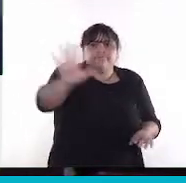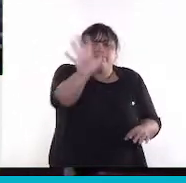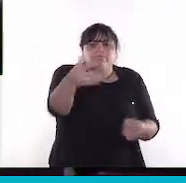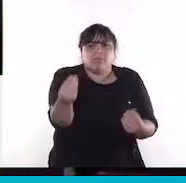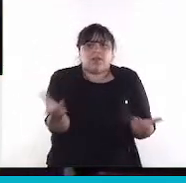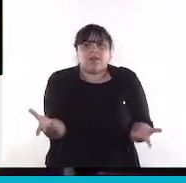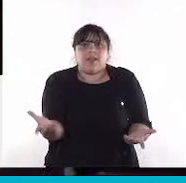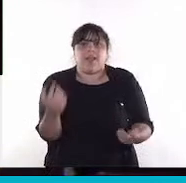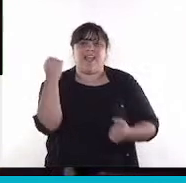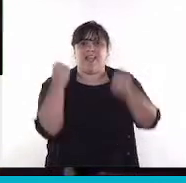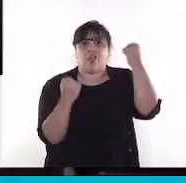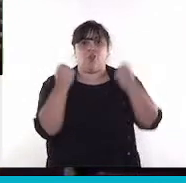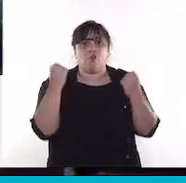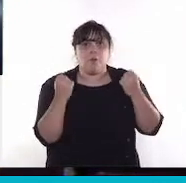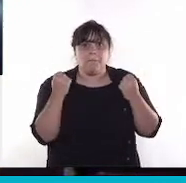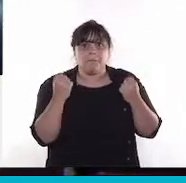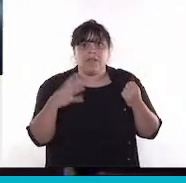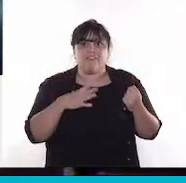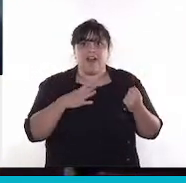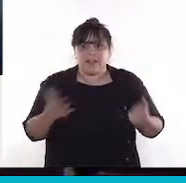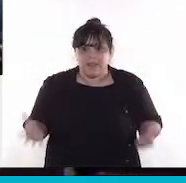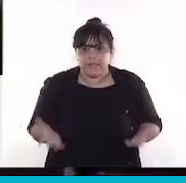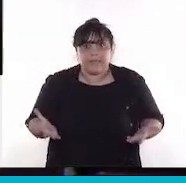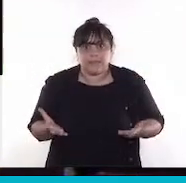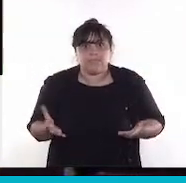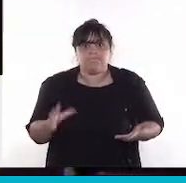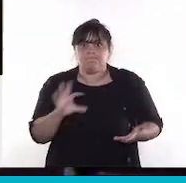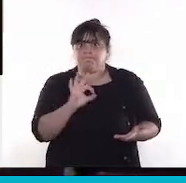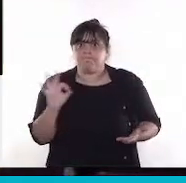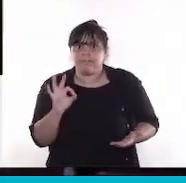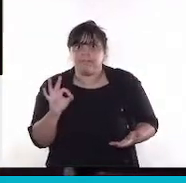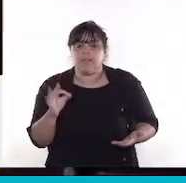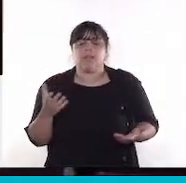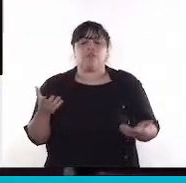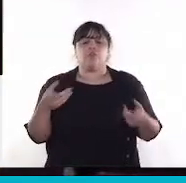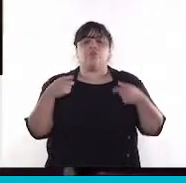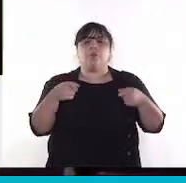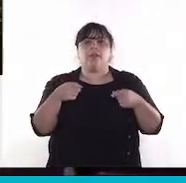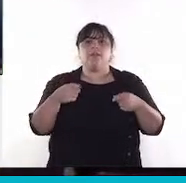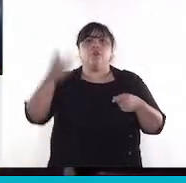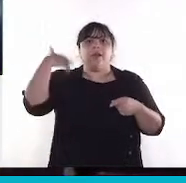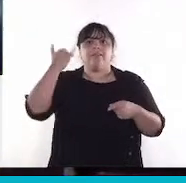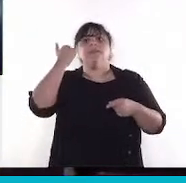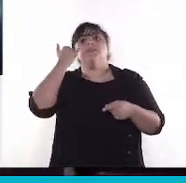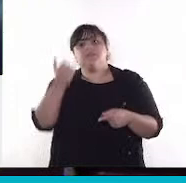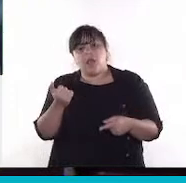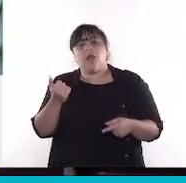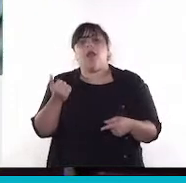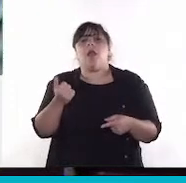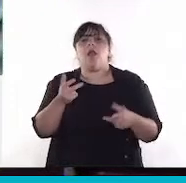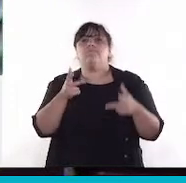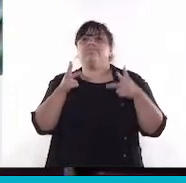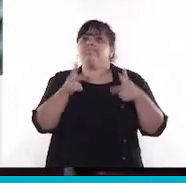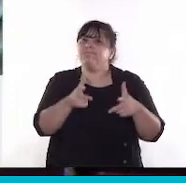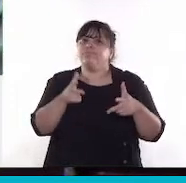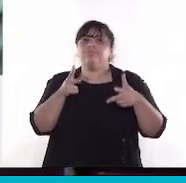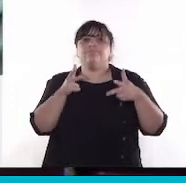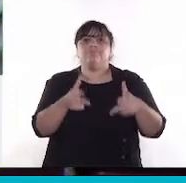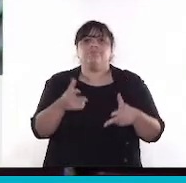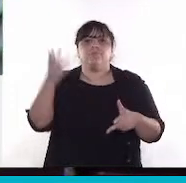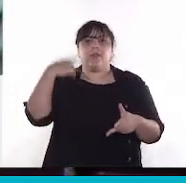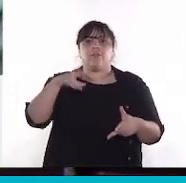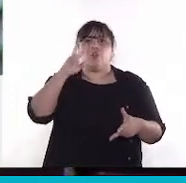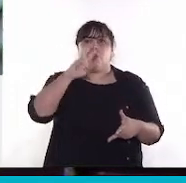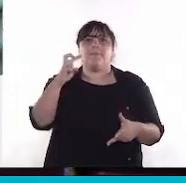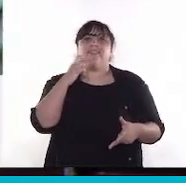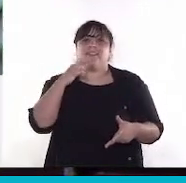La economía no se pone en marcha, cosa que plantearon en la campaña del